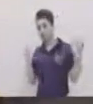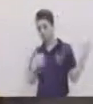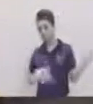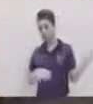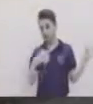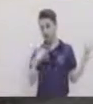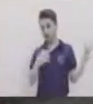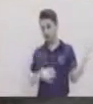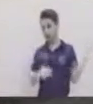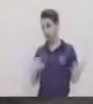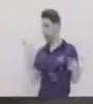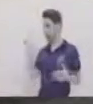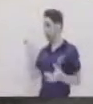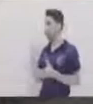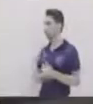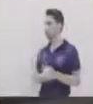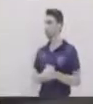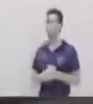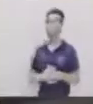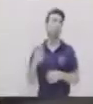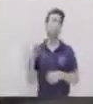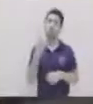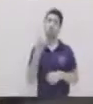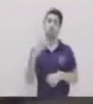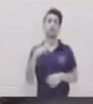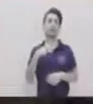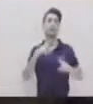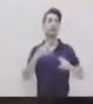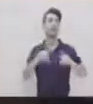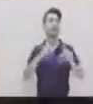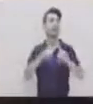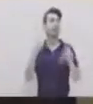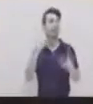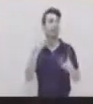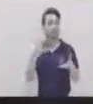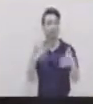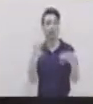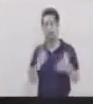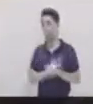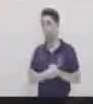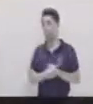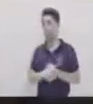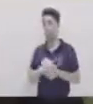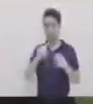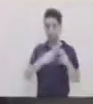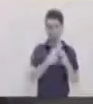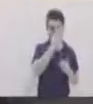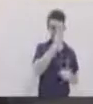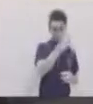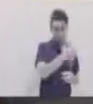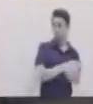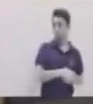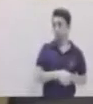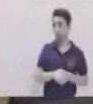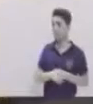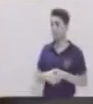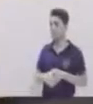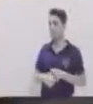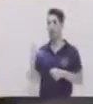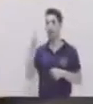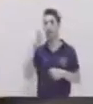un acorde tras otro acorde. Todos tienen diferente sonido. Vamos a comenzar por el primero. Este